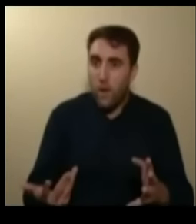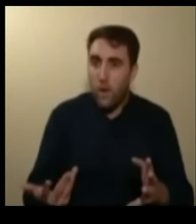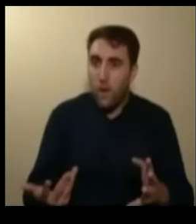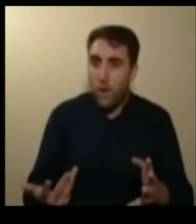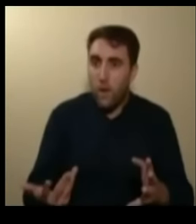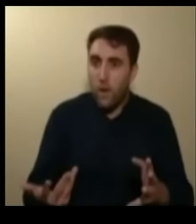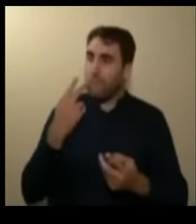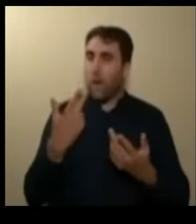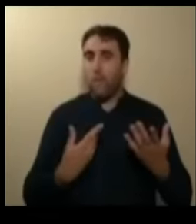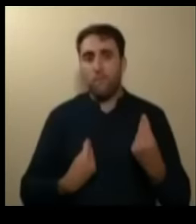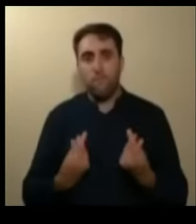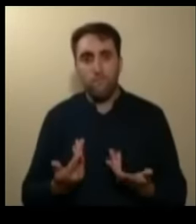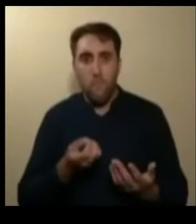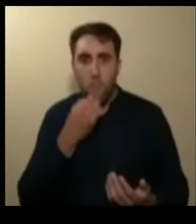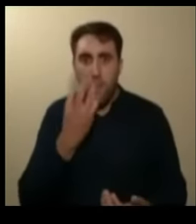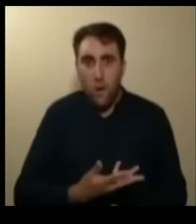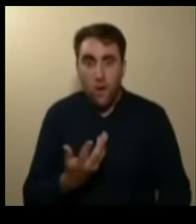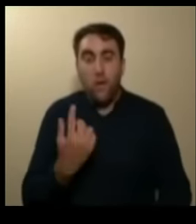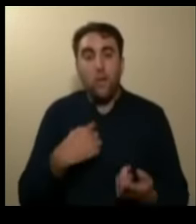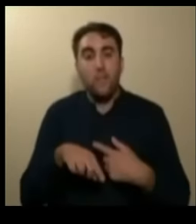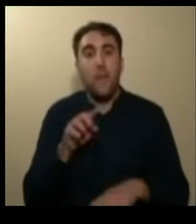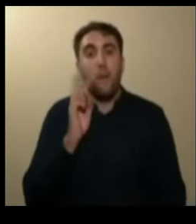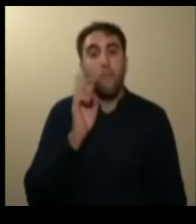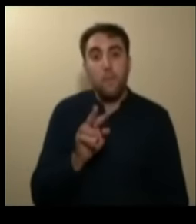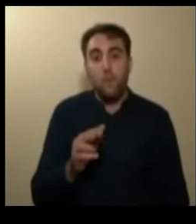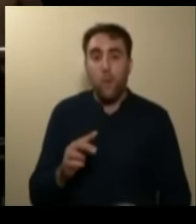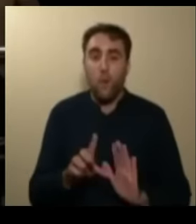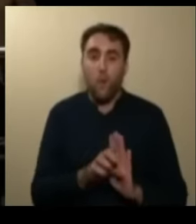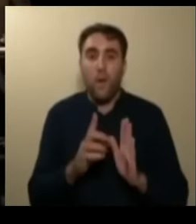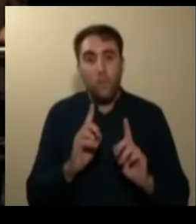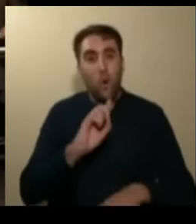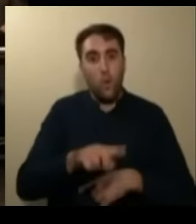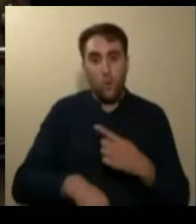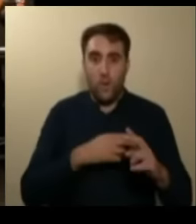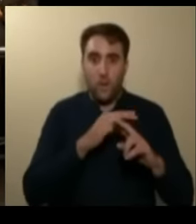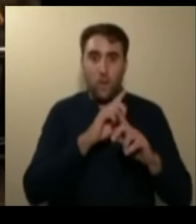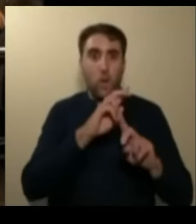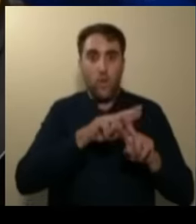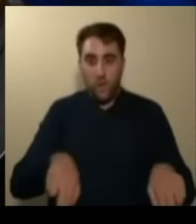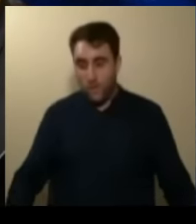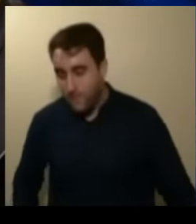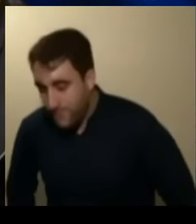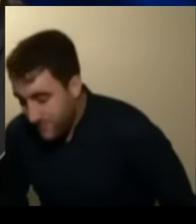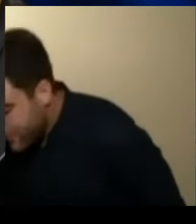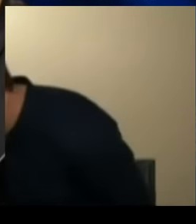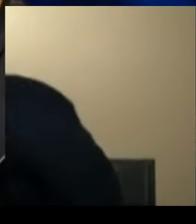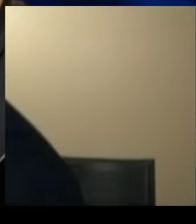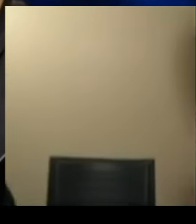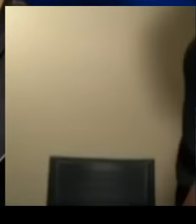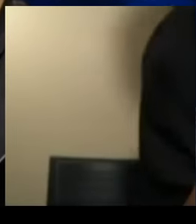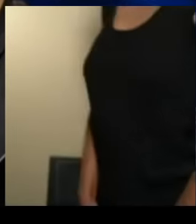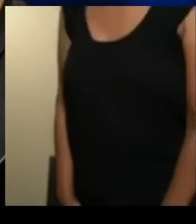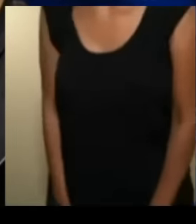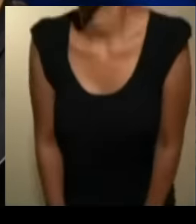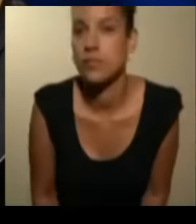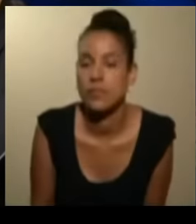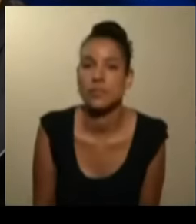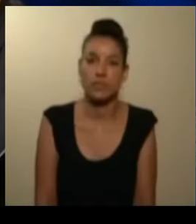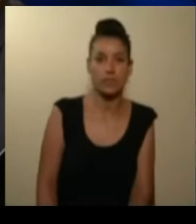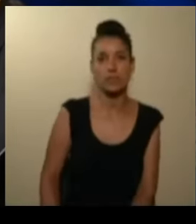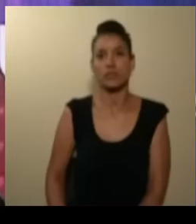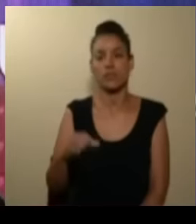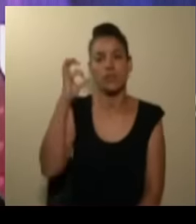Por eso entendemos central que estos artículos no sean derogados. Gracias, senador Penadez. Tiene sus 4 minutos sobre seguridad pública el